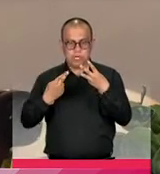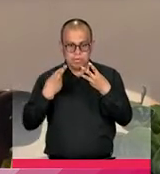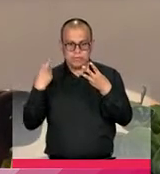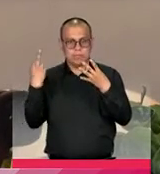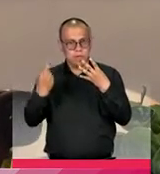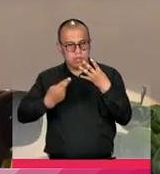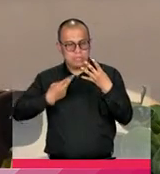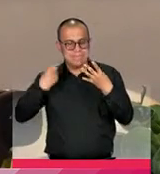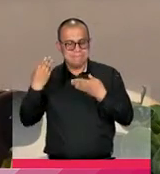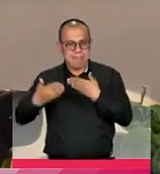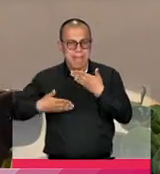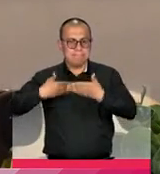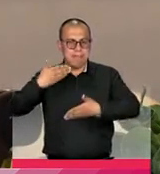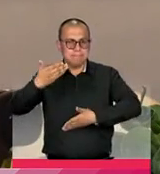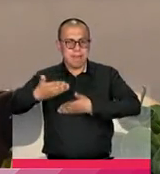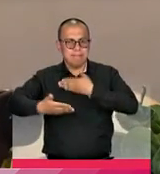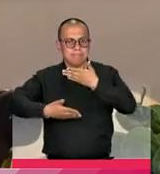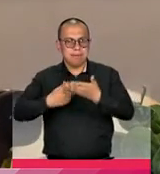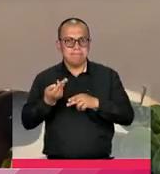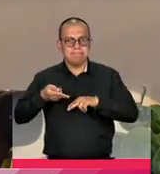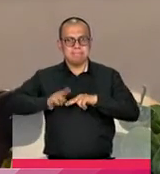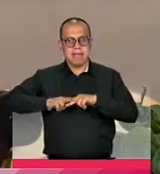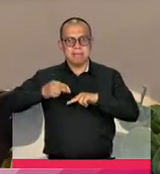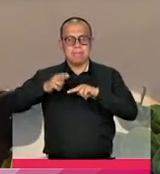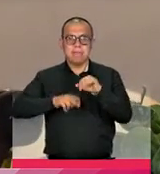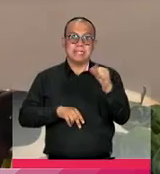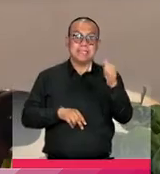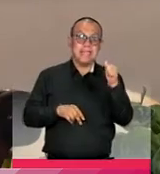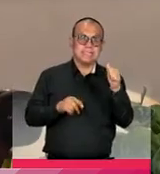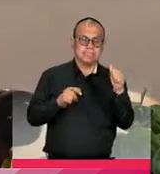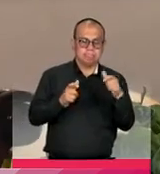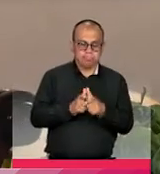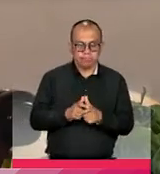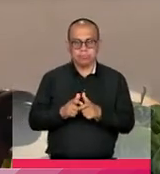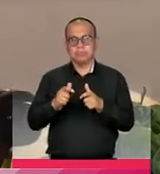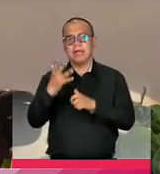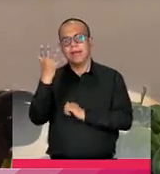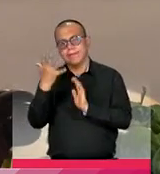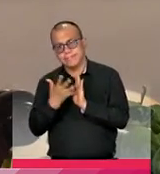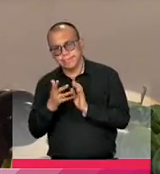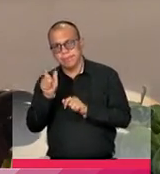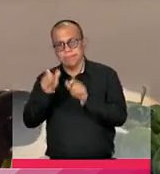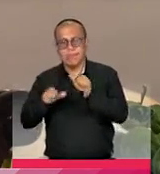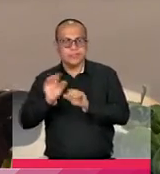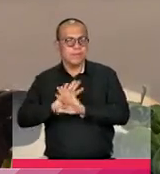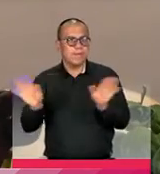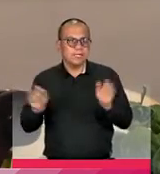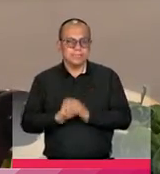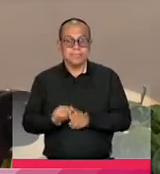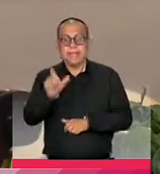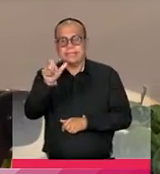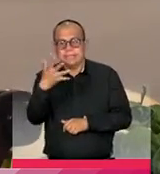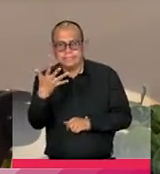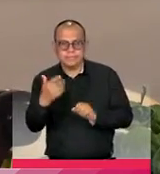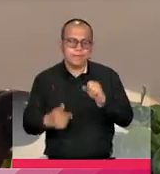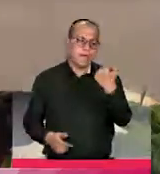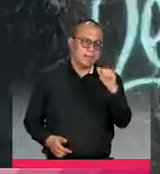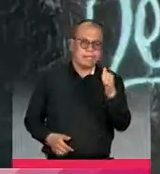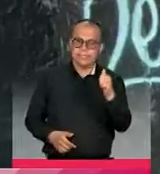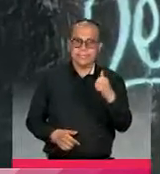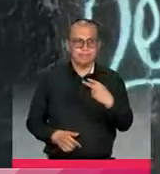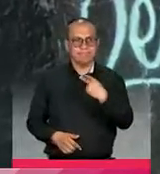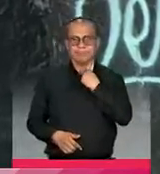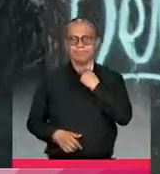La cuarentena. Entonces empezaba como a subir otra vez 10 personas, llegaba la cuarentena, bajábamos a 5 personas. Llegó un momento en que yo ya no pude